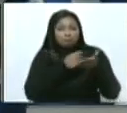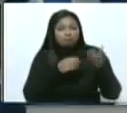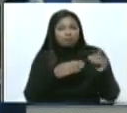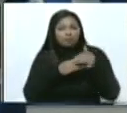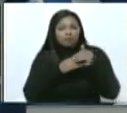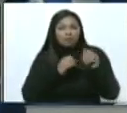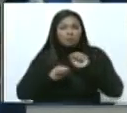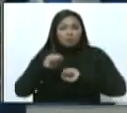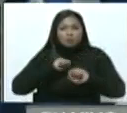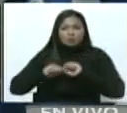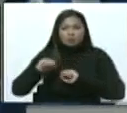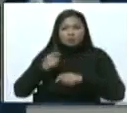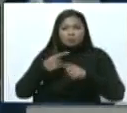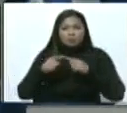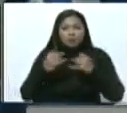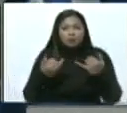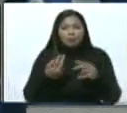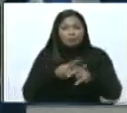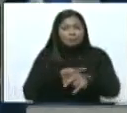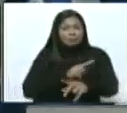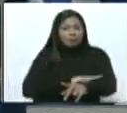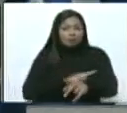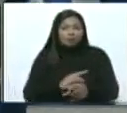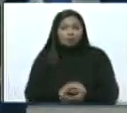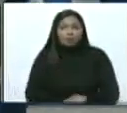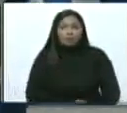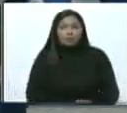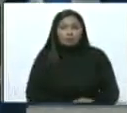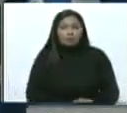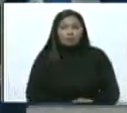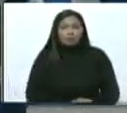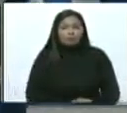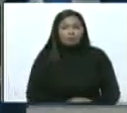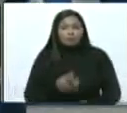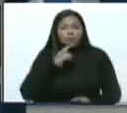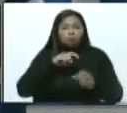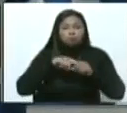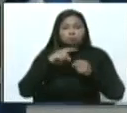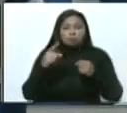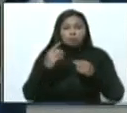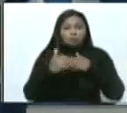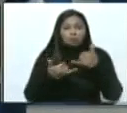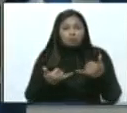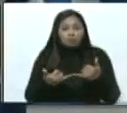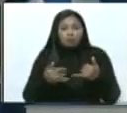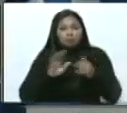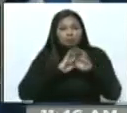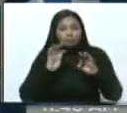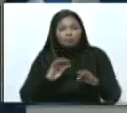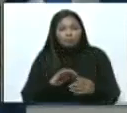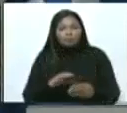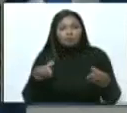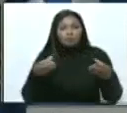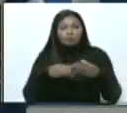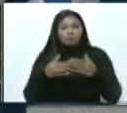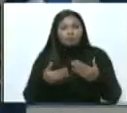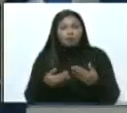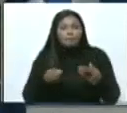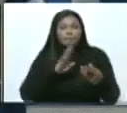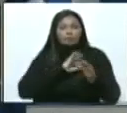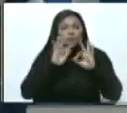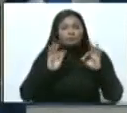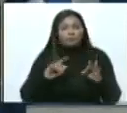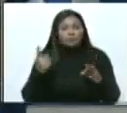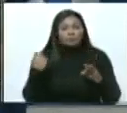de movilización, pero algo peor, sin la desincorporación que una junta ad hoc debe